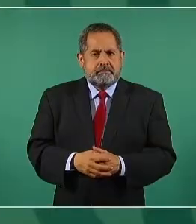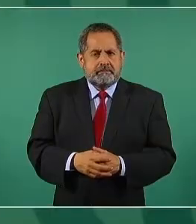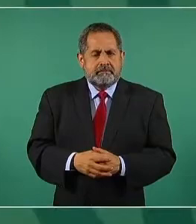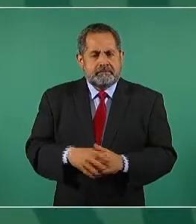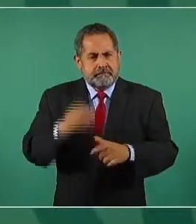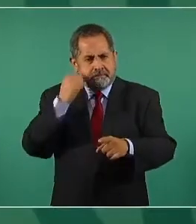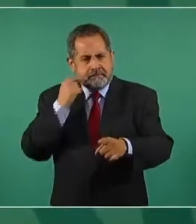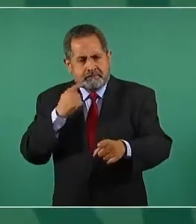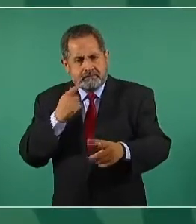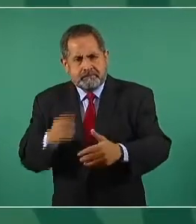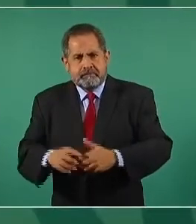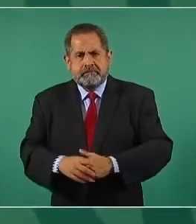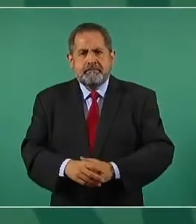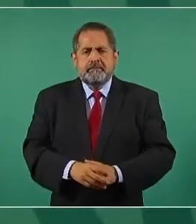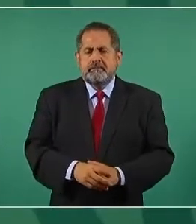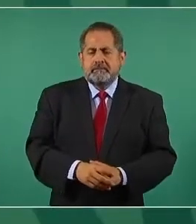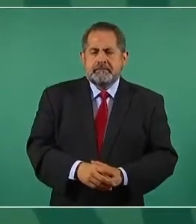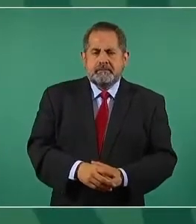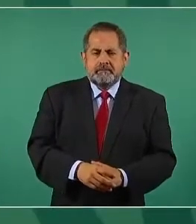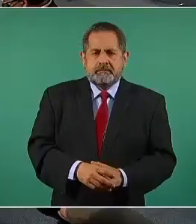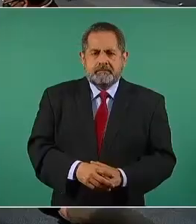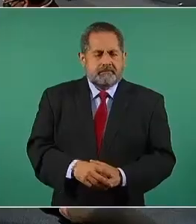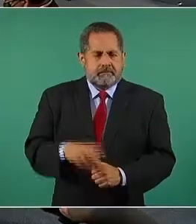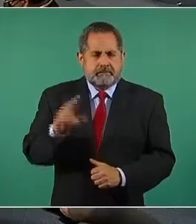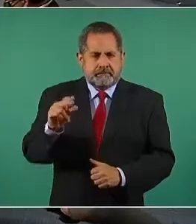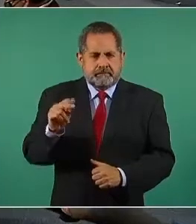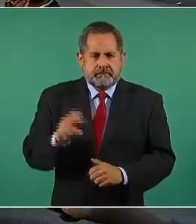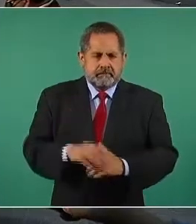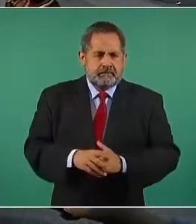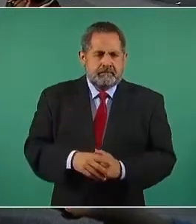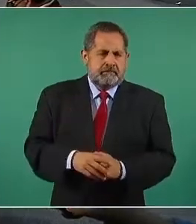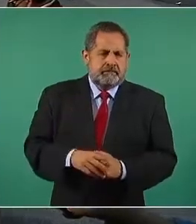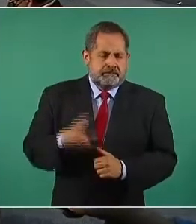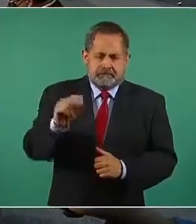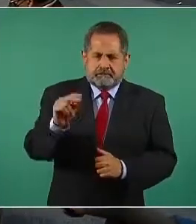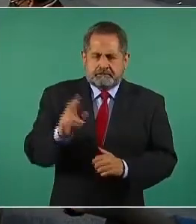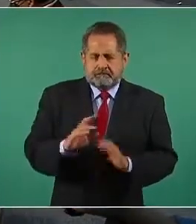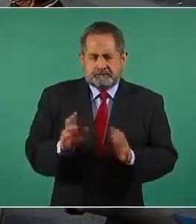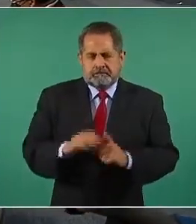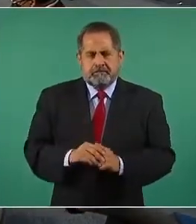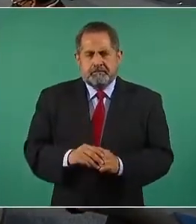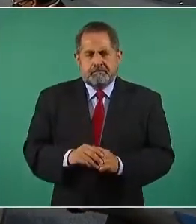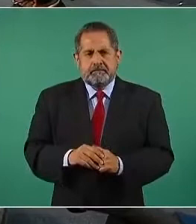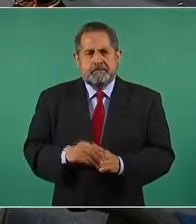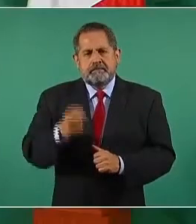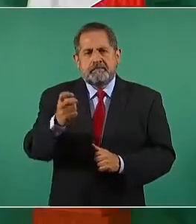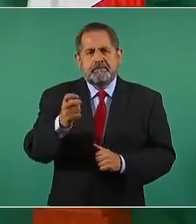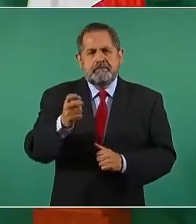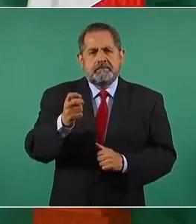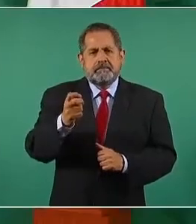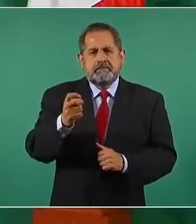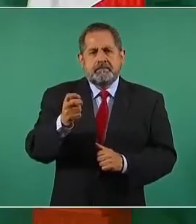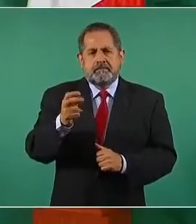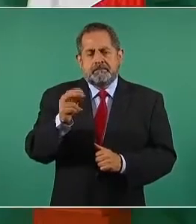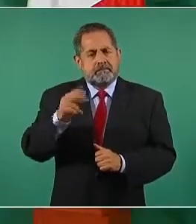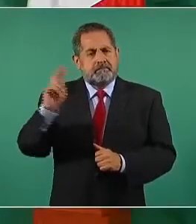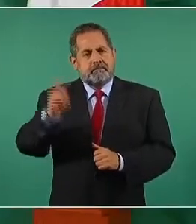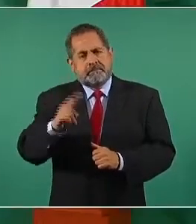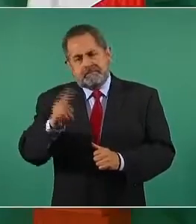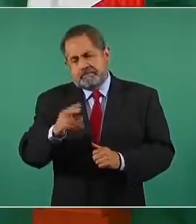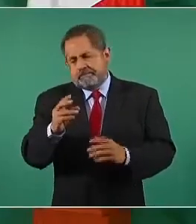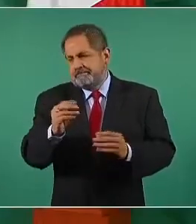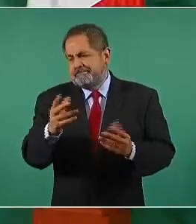¿Mande? ¿Reprograma su reunión con el ministro Saldívar? No, ya, es que la verdad